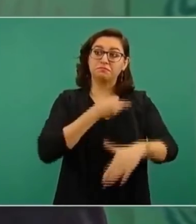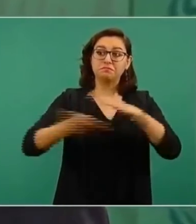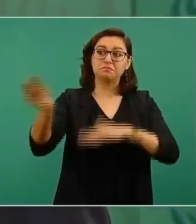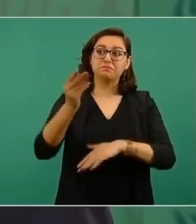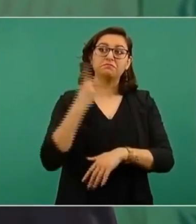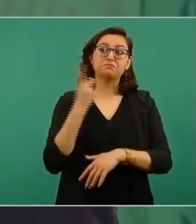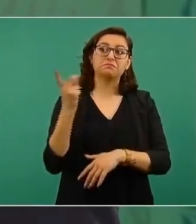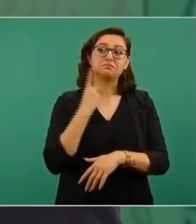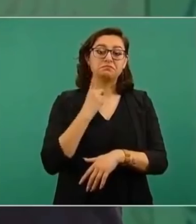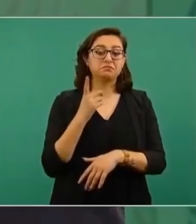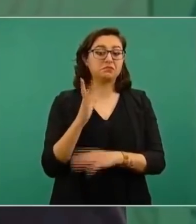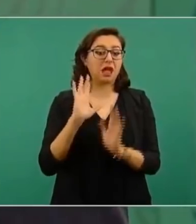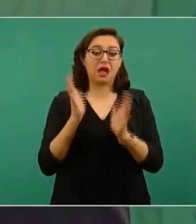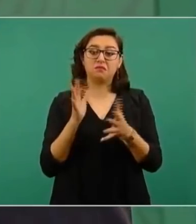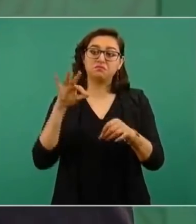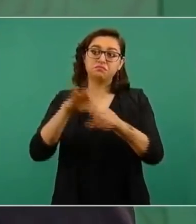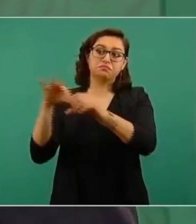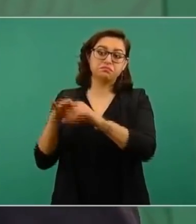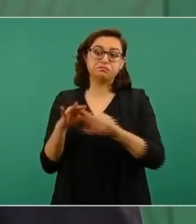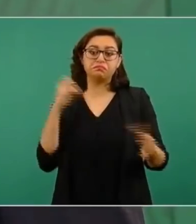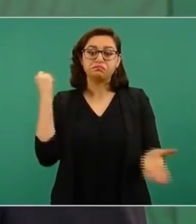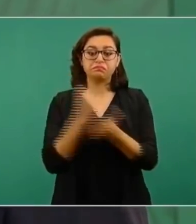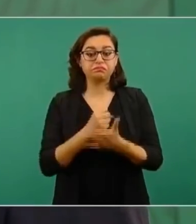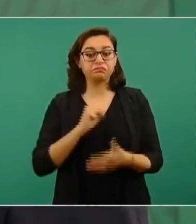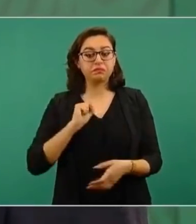legislativas que se aprobaron.